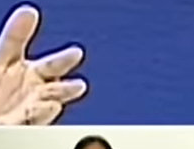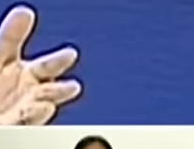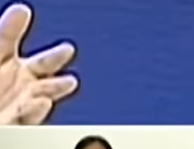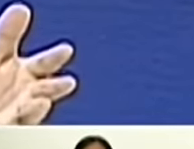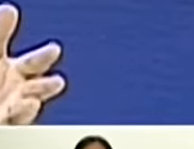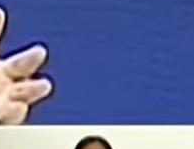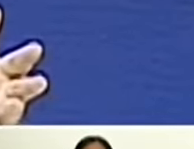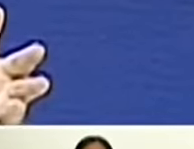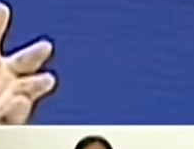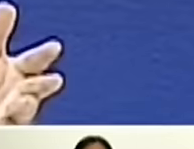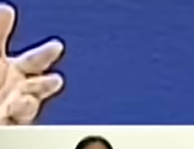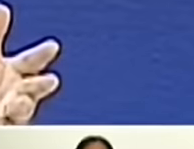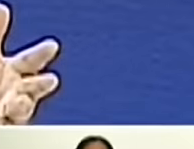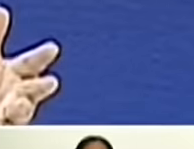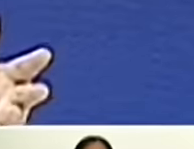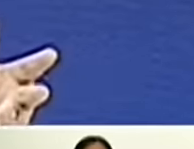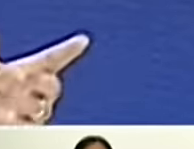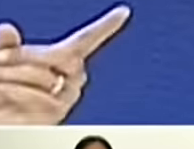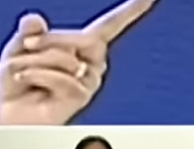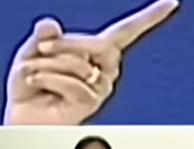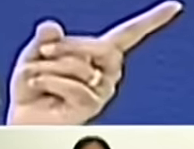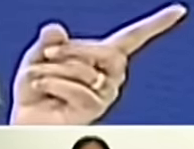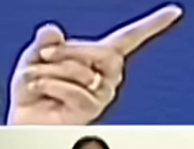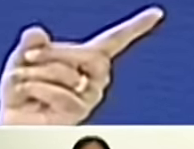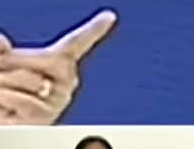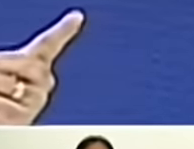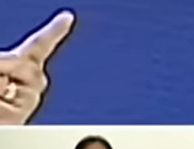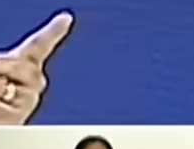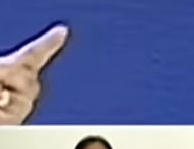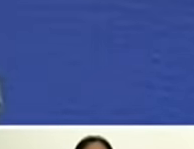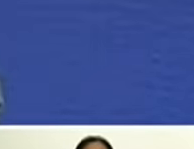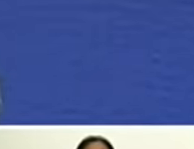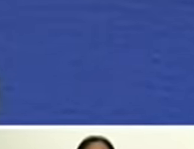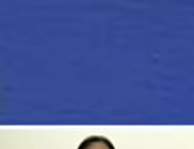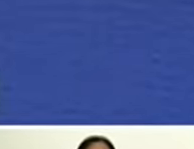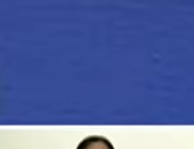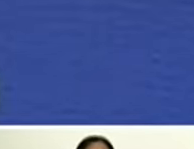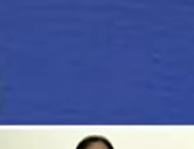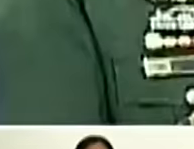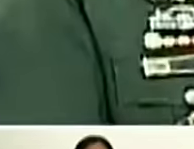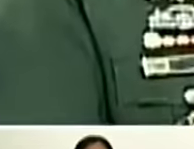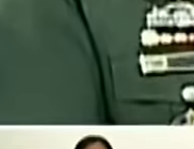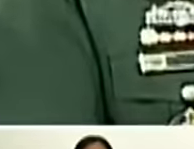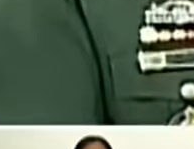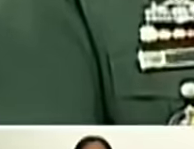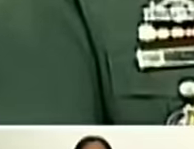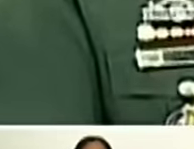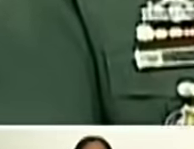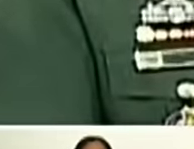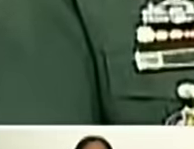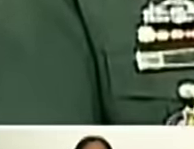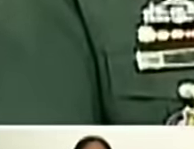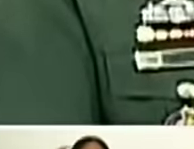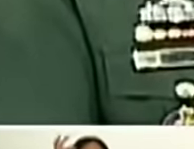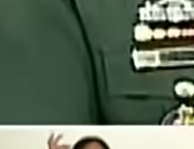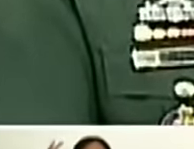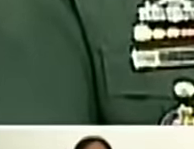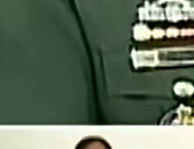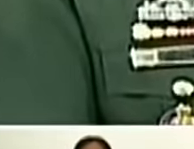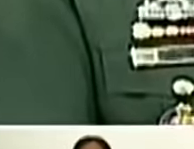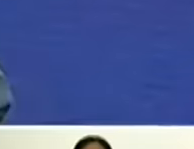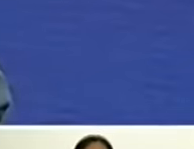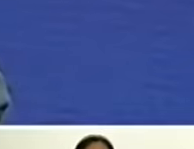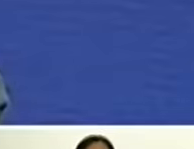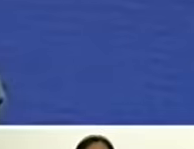tuvimos para derrotar a los españoles en la batalla naval del lago y para derrotarlos en Puerto Cabello, no quedaba